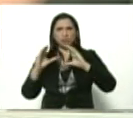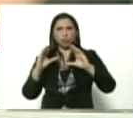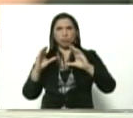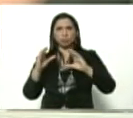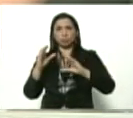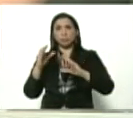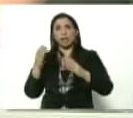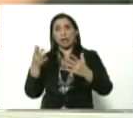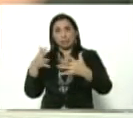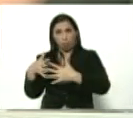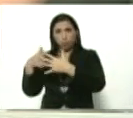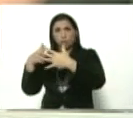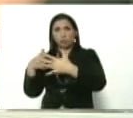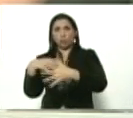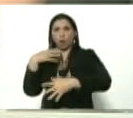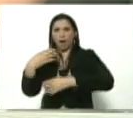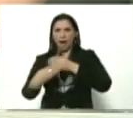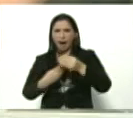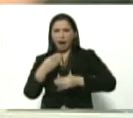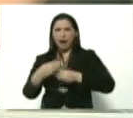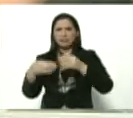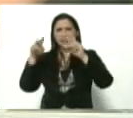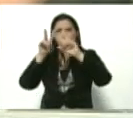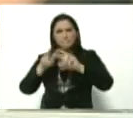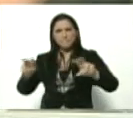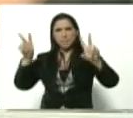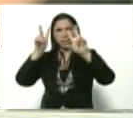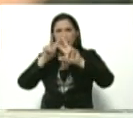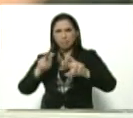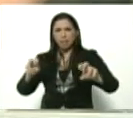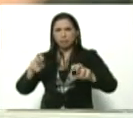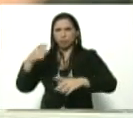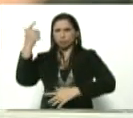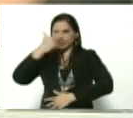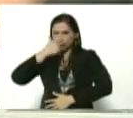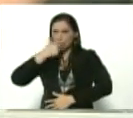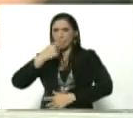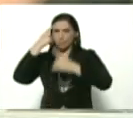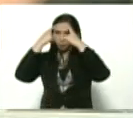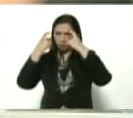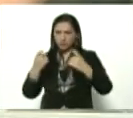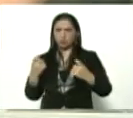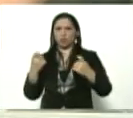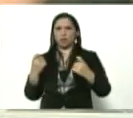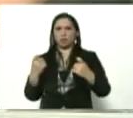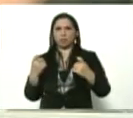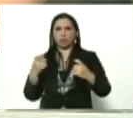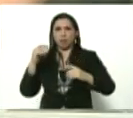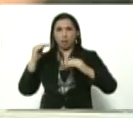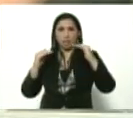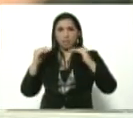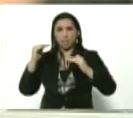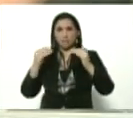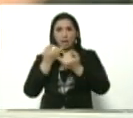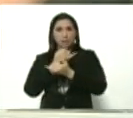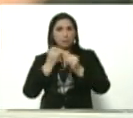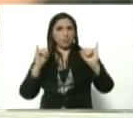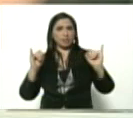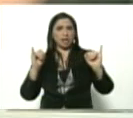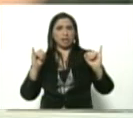Unidos hacen una investigación seria, profesional, equilibrada e